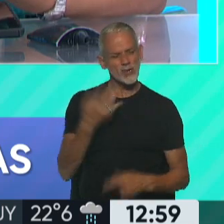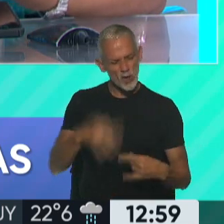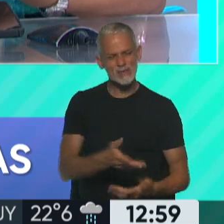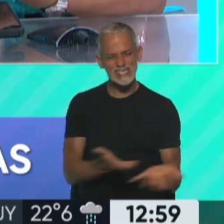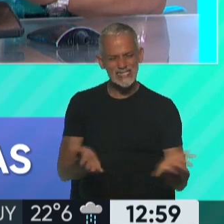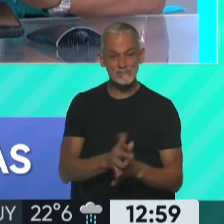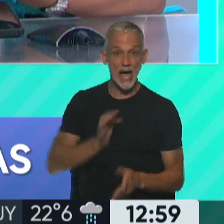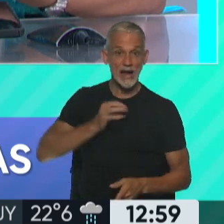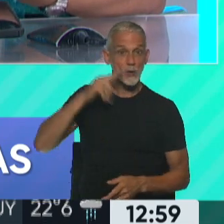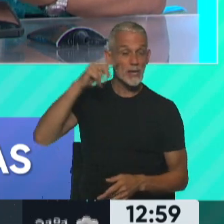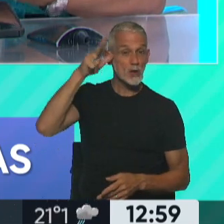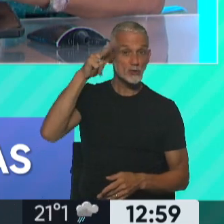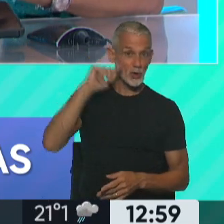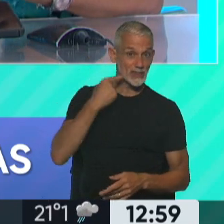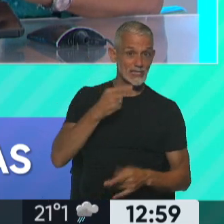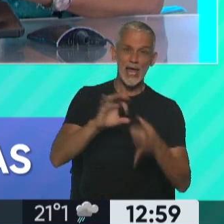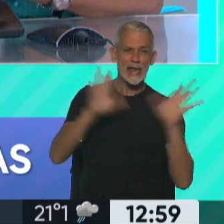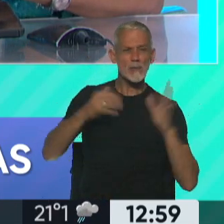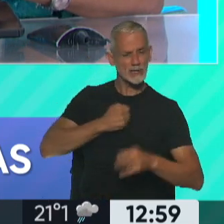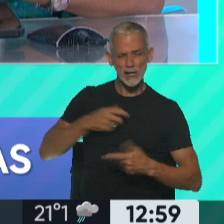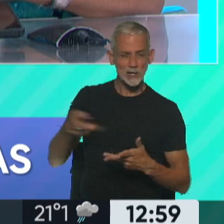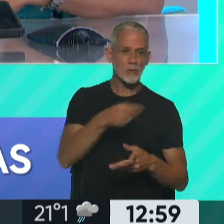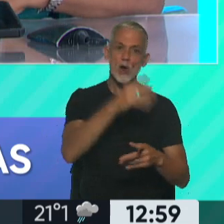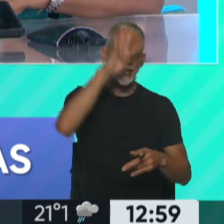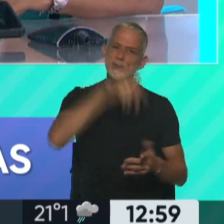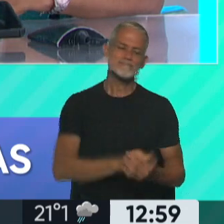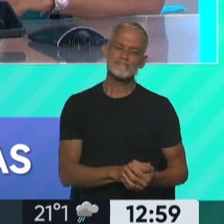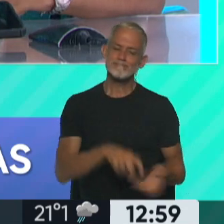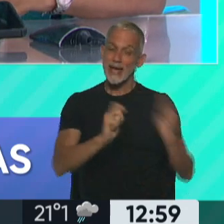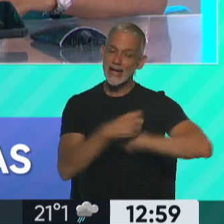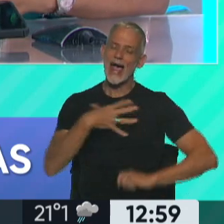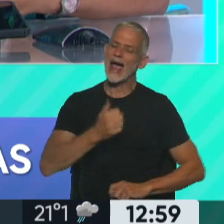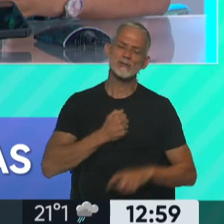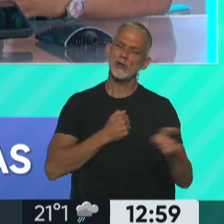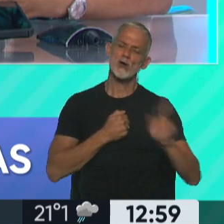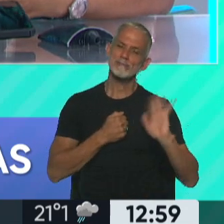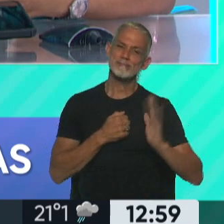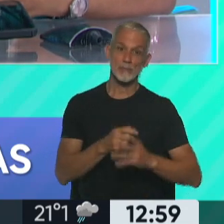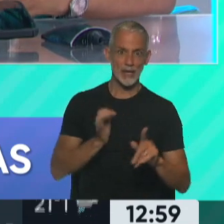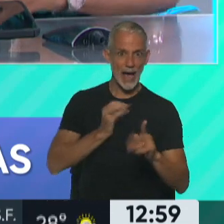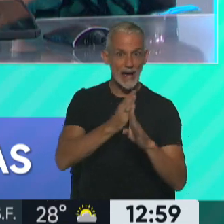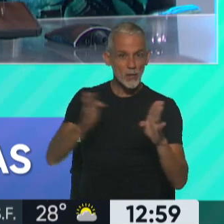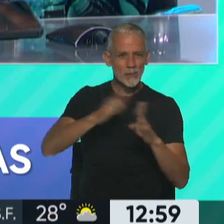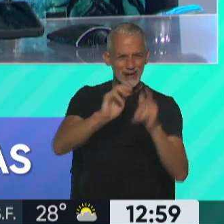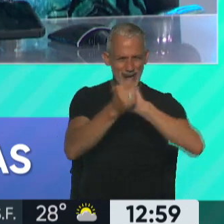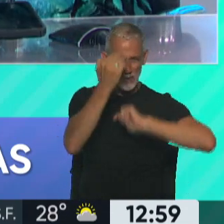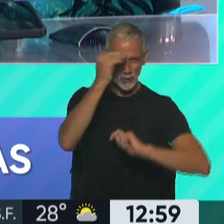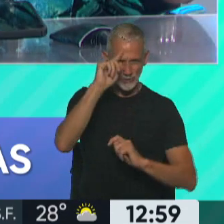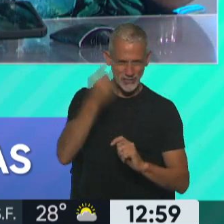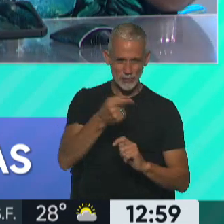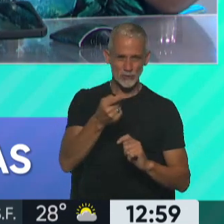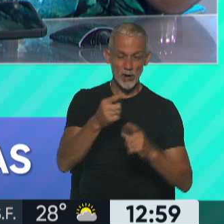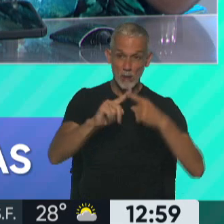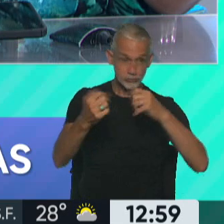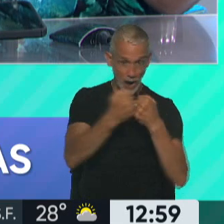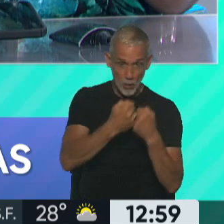desde el año 13 había libertad de cultos, pero a ellos había que convertirlos al catolicismo, ¿no? En el año 94, y después de un gran pacto